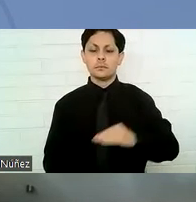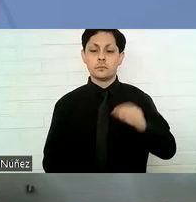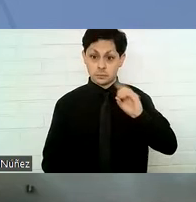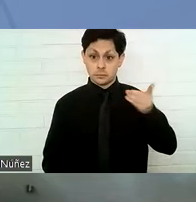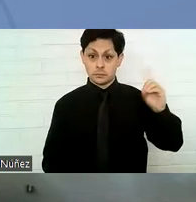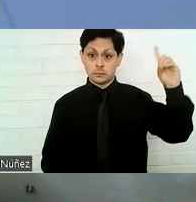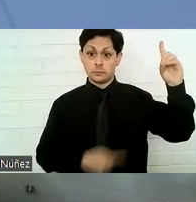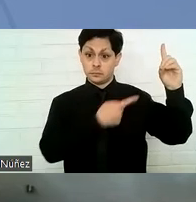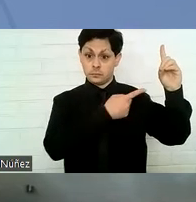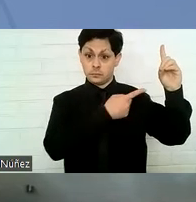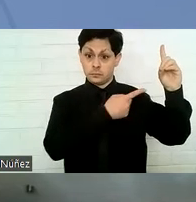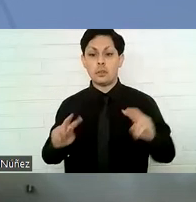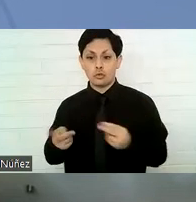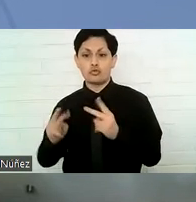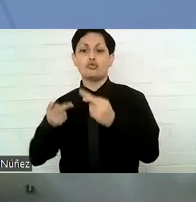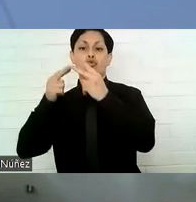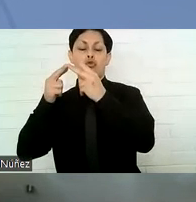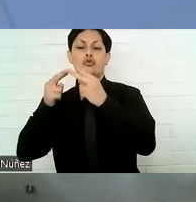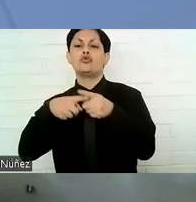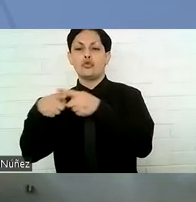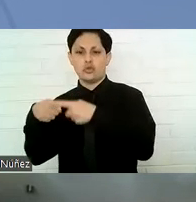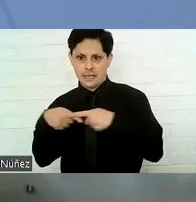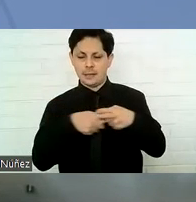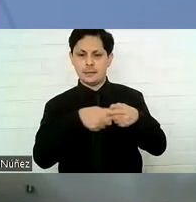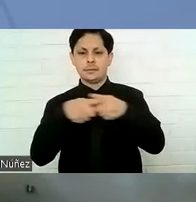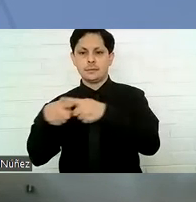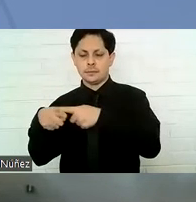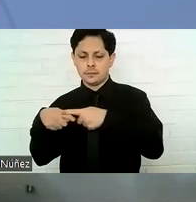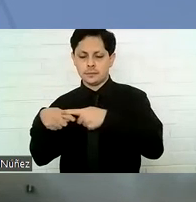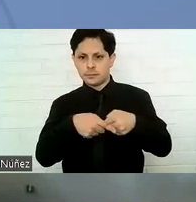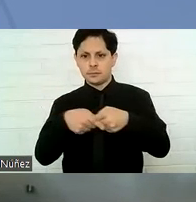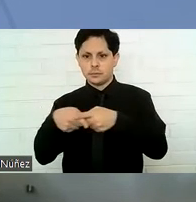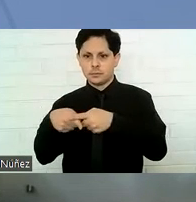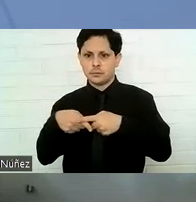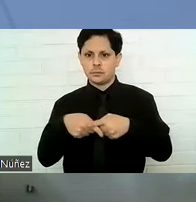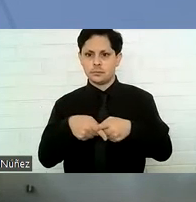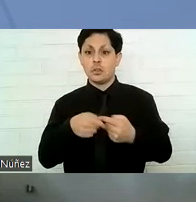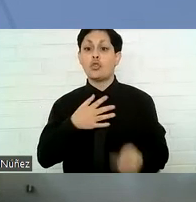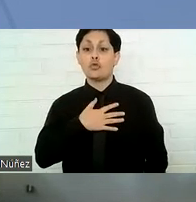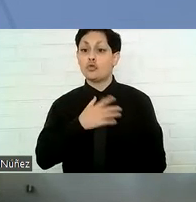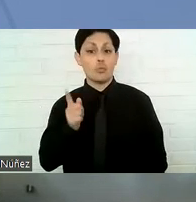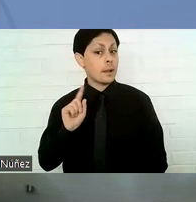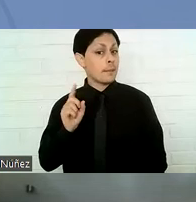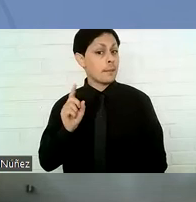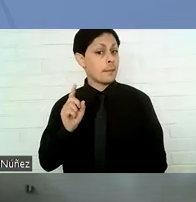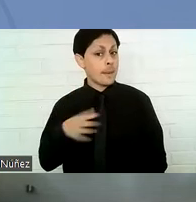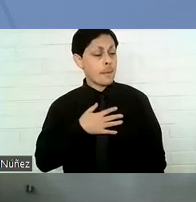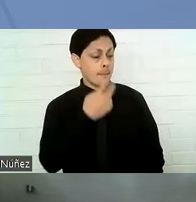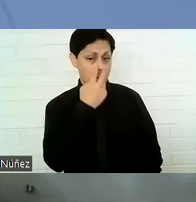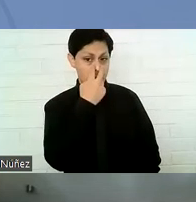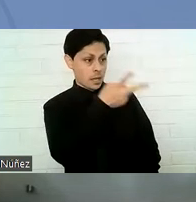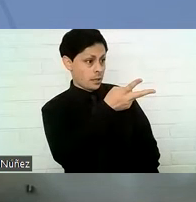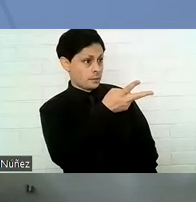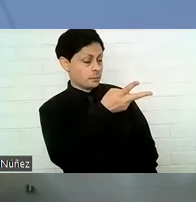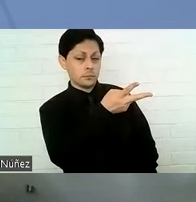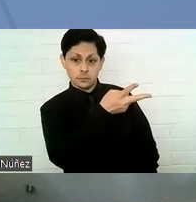construcción social, y esa sí tiene que ver no solo con mi mirada, sino que mi mirada tiene